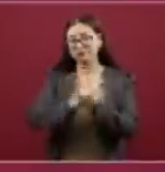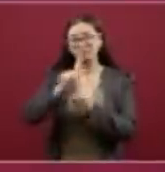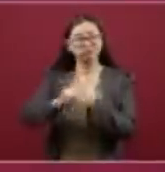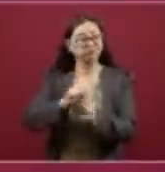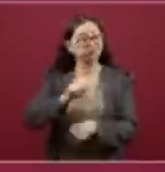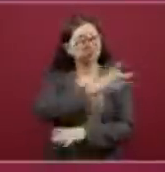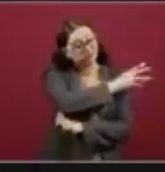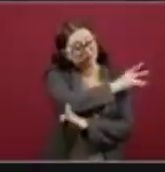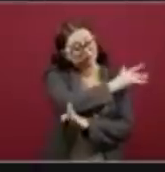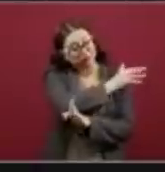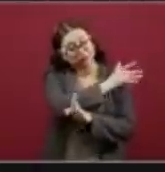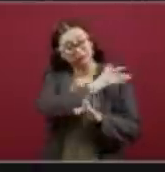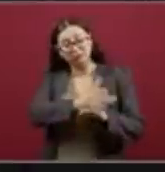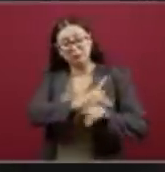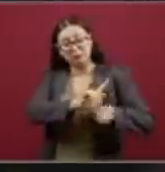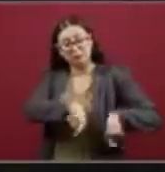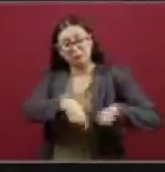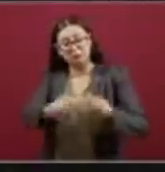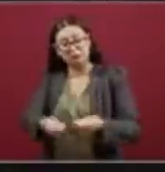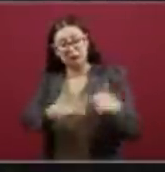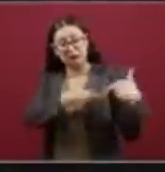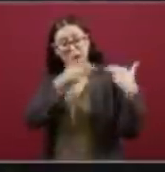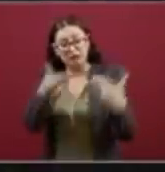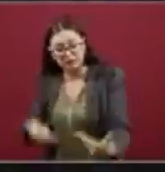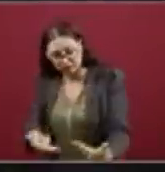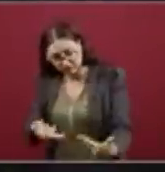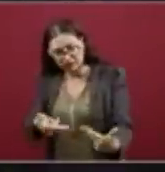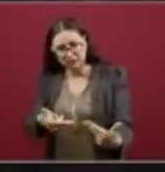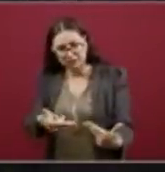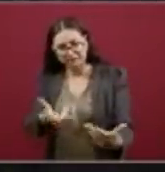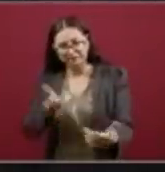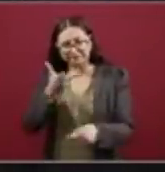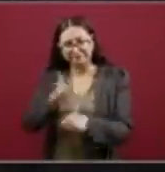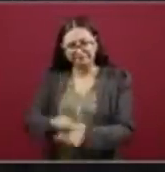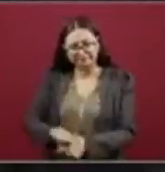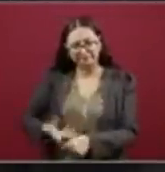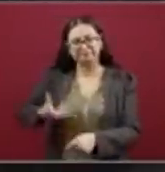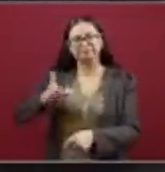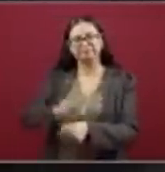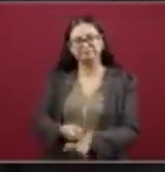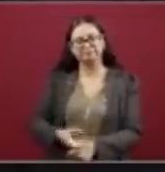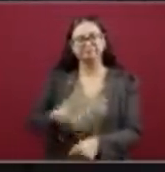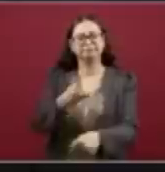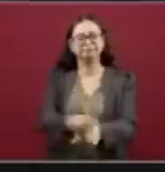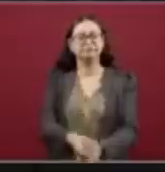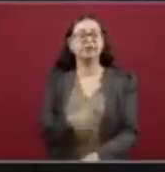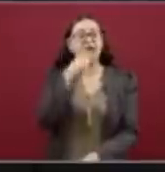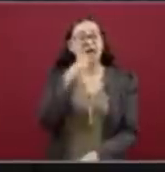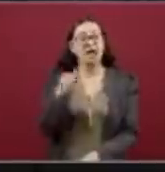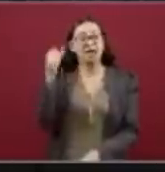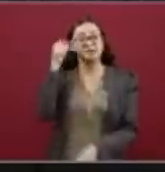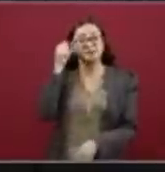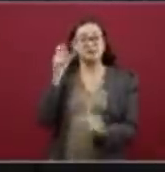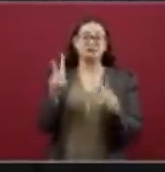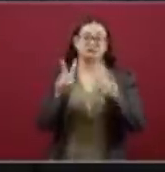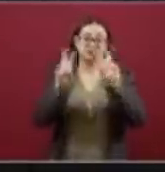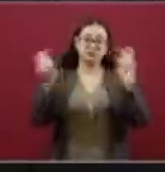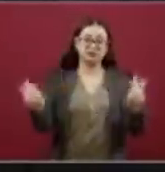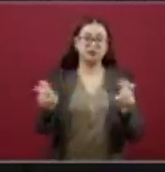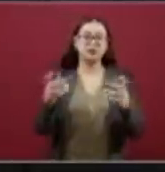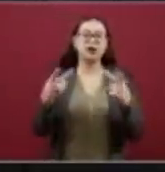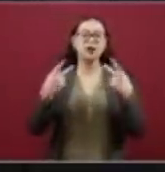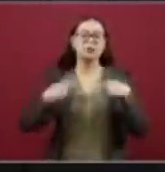que se heredaron. Ayer estábamos hablando y comprometiéndonos a atender el problema de